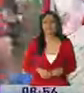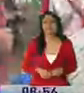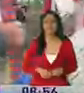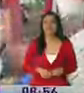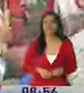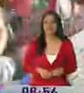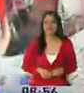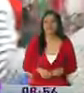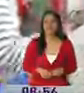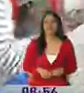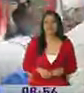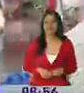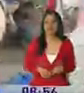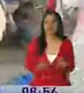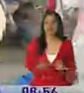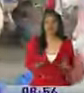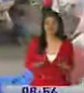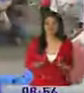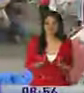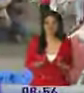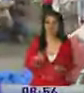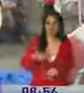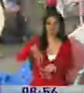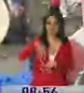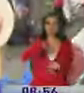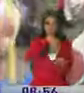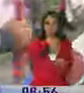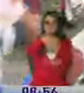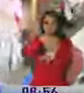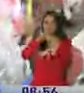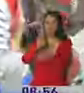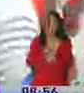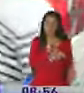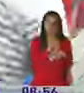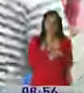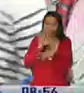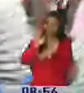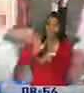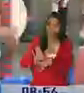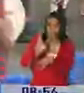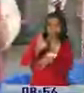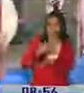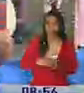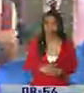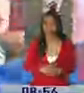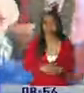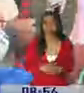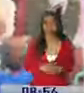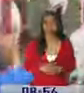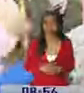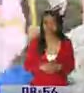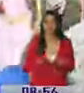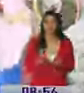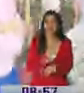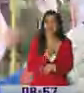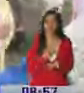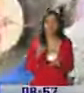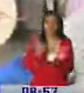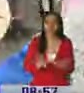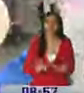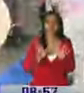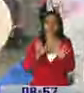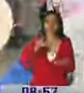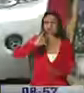Entonces nosotros estamos ahorita pertenciendo, bailando a nuestros cerros, ¿no? Y esto es la danza, ¿no? La danza de la